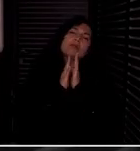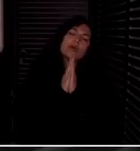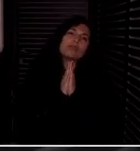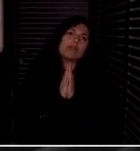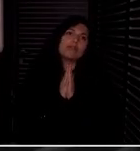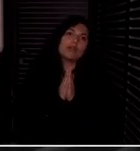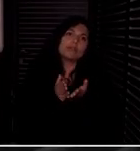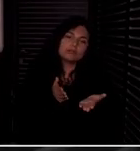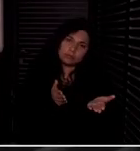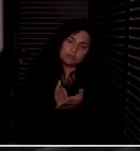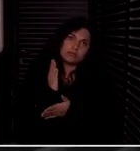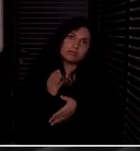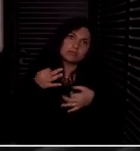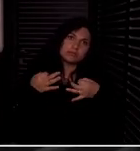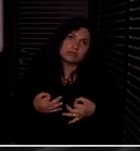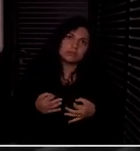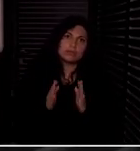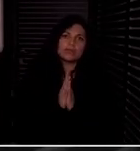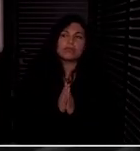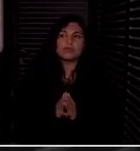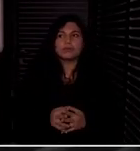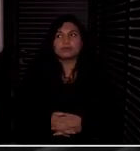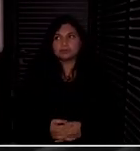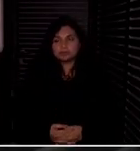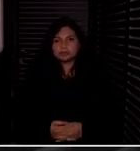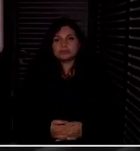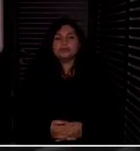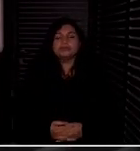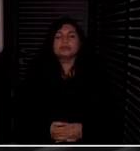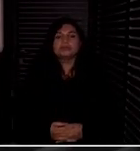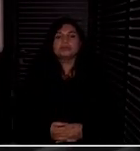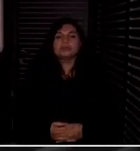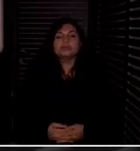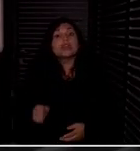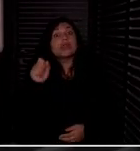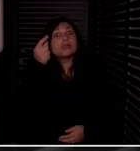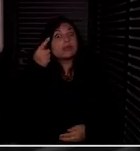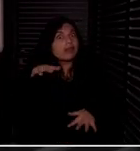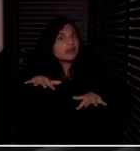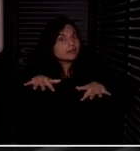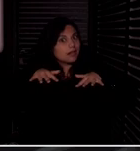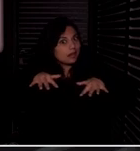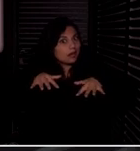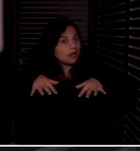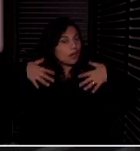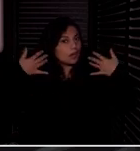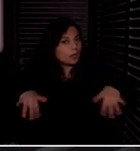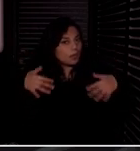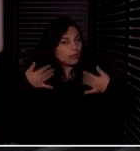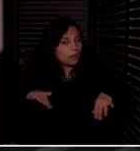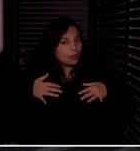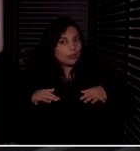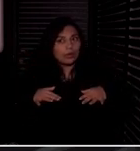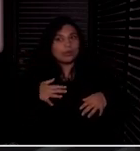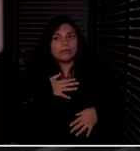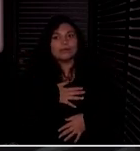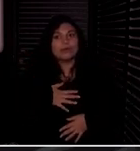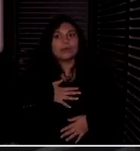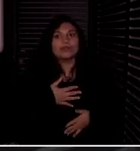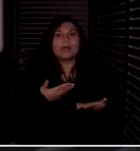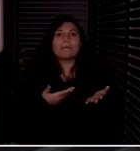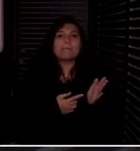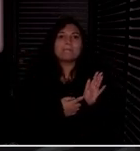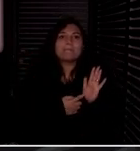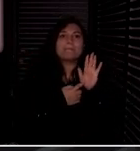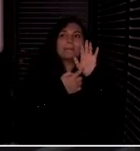Vamos a nuestra primera charla magistral. Estamos muy complacidos de presentársela. Nos acompaña hoy